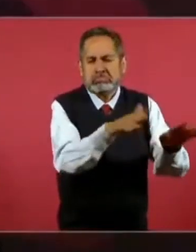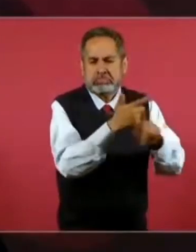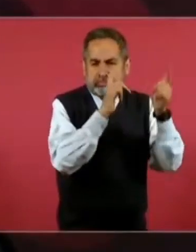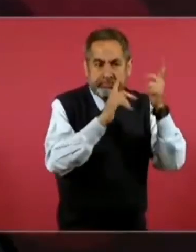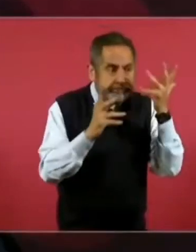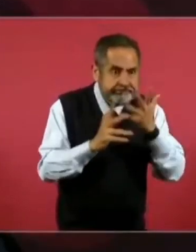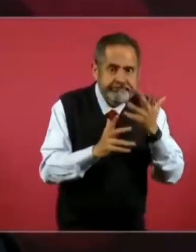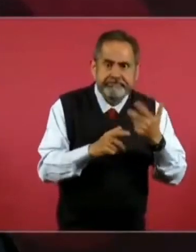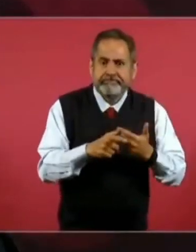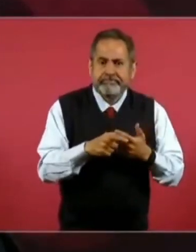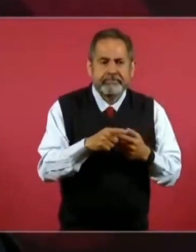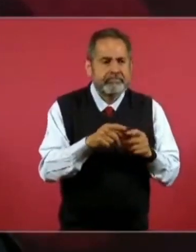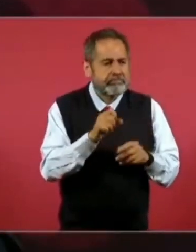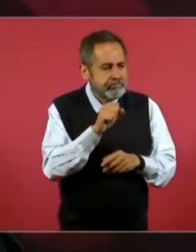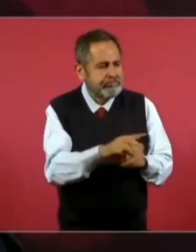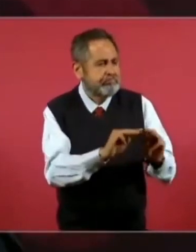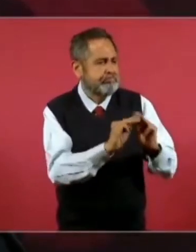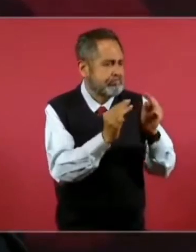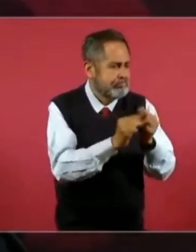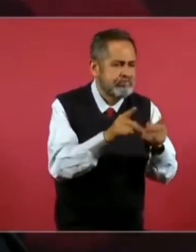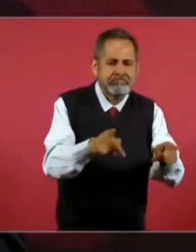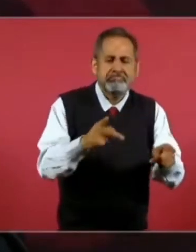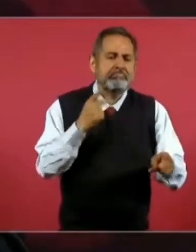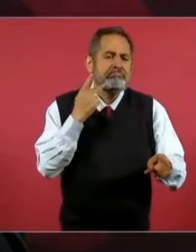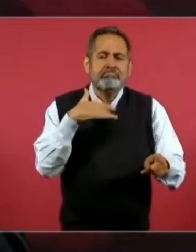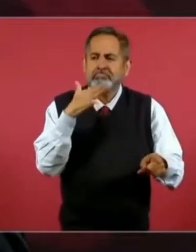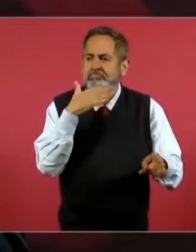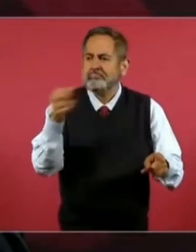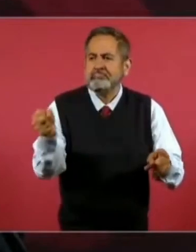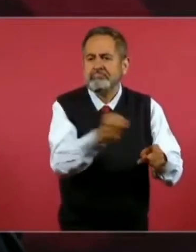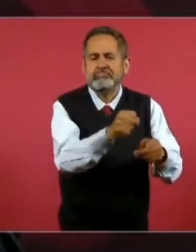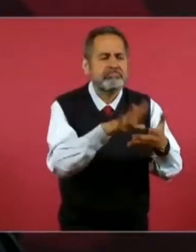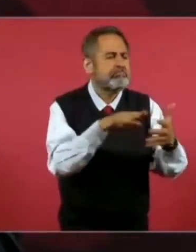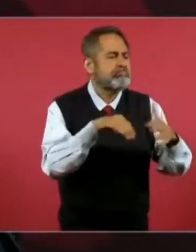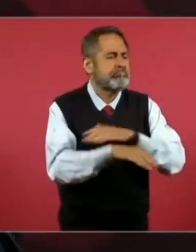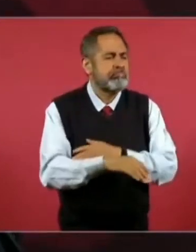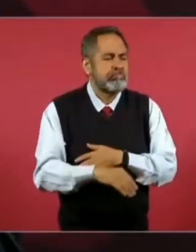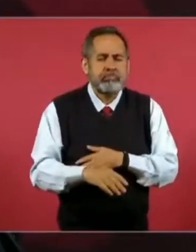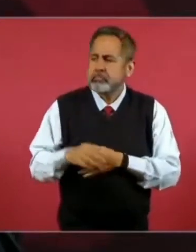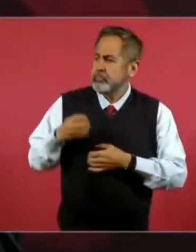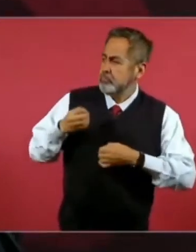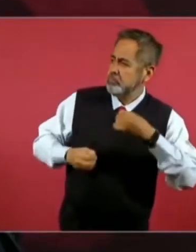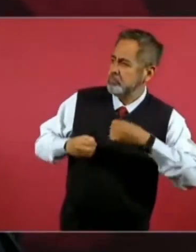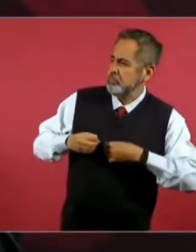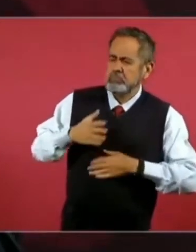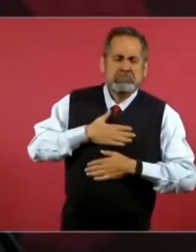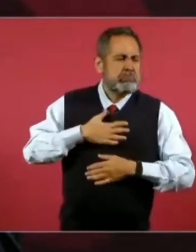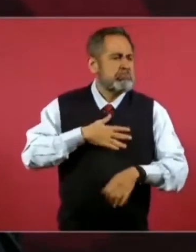como a delincuentes de cuello blanco.